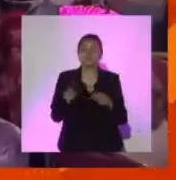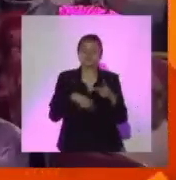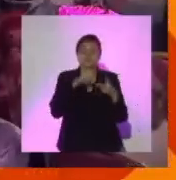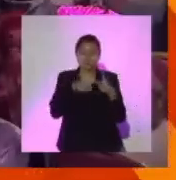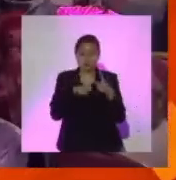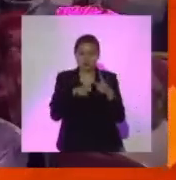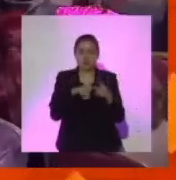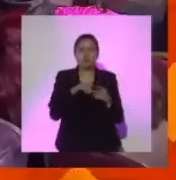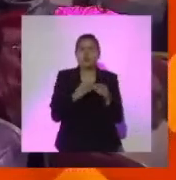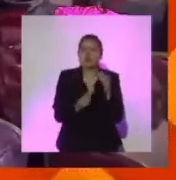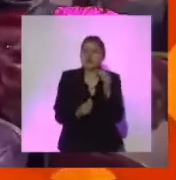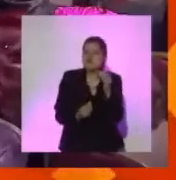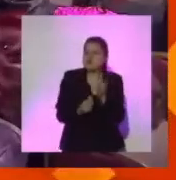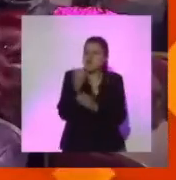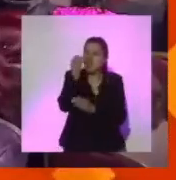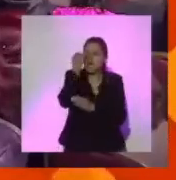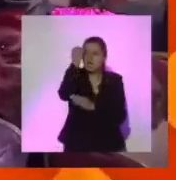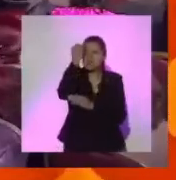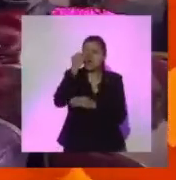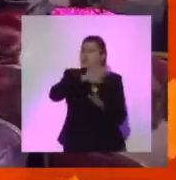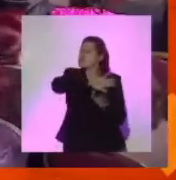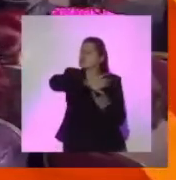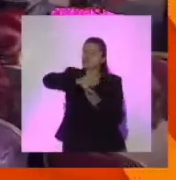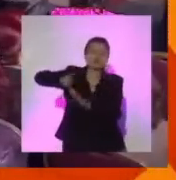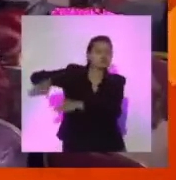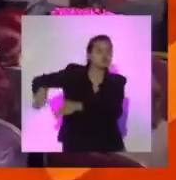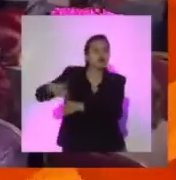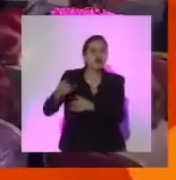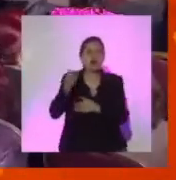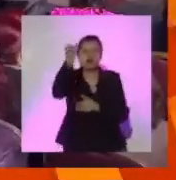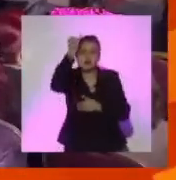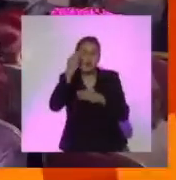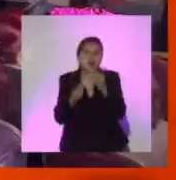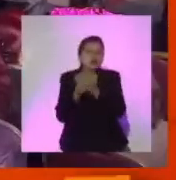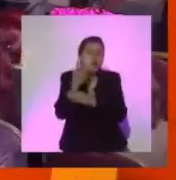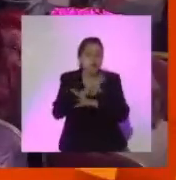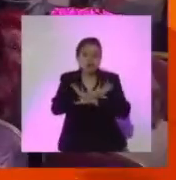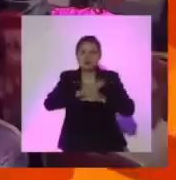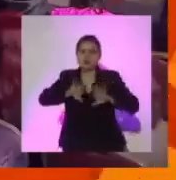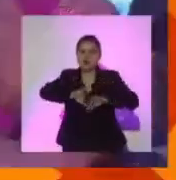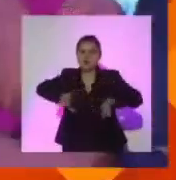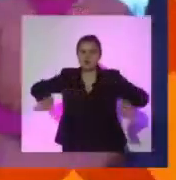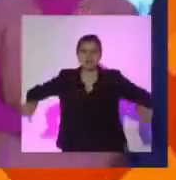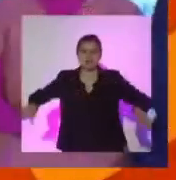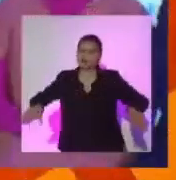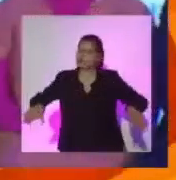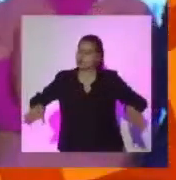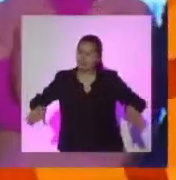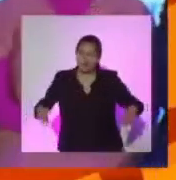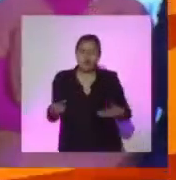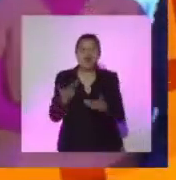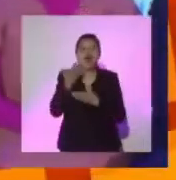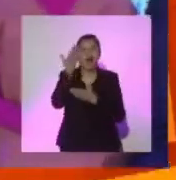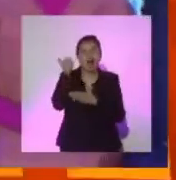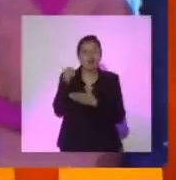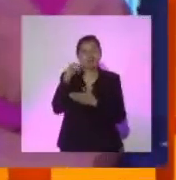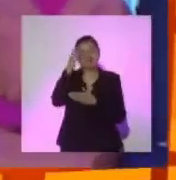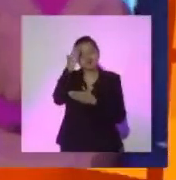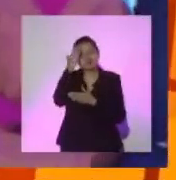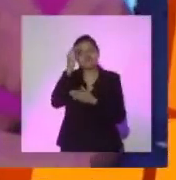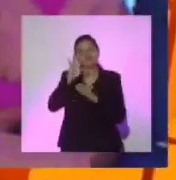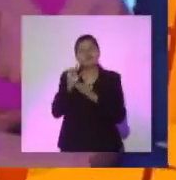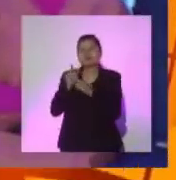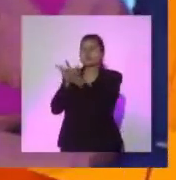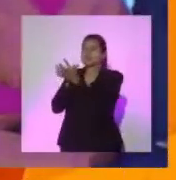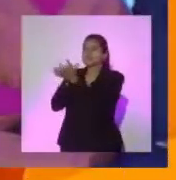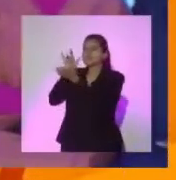digo con todo respeto sin demeritar el trabajo de Consuelo saizar que creo que es de los perfiles que tiene sochil quizás el que más le hemos visto trabajo pero con